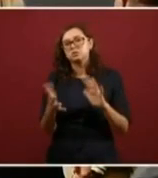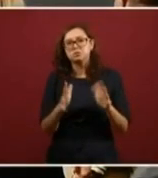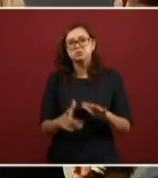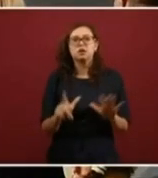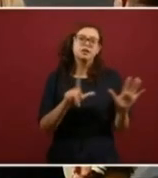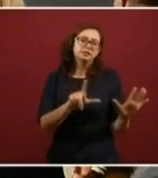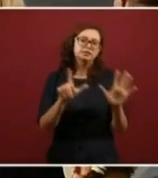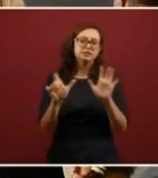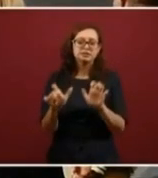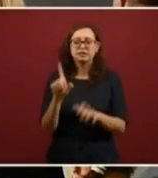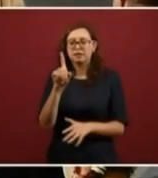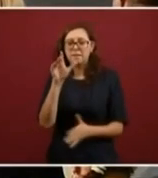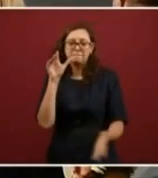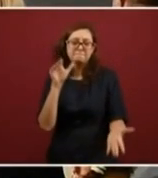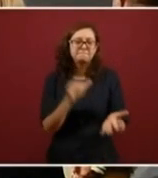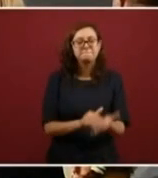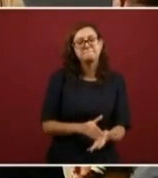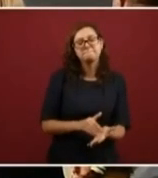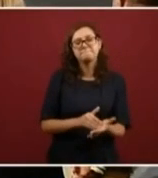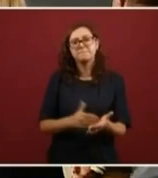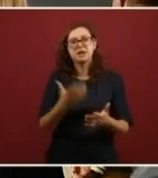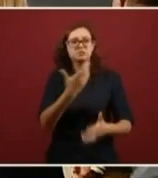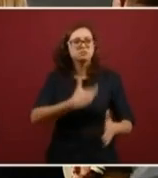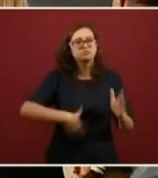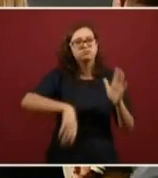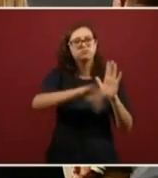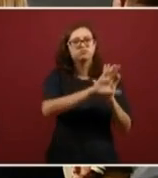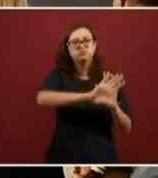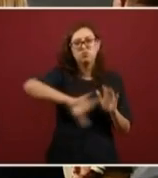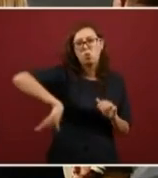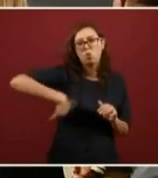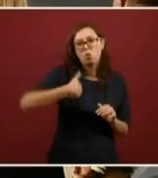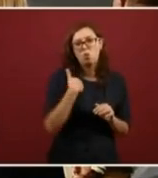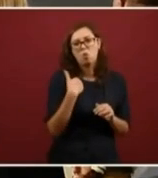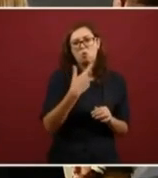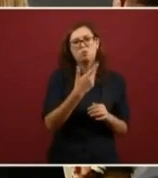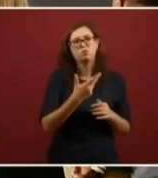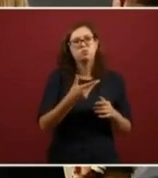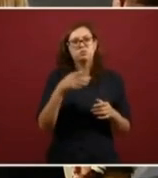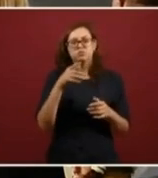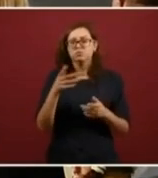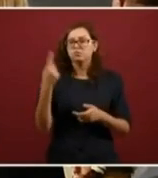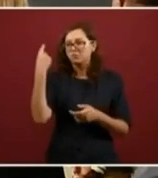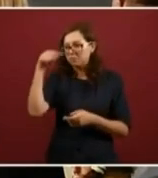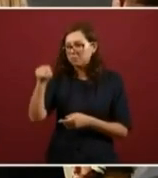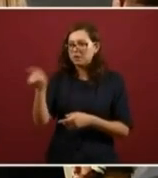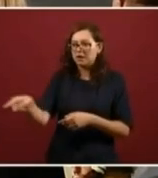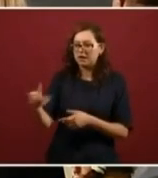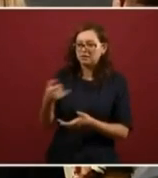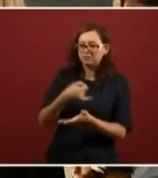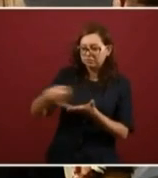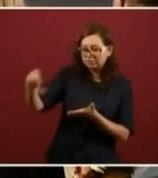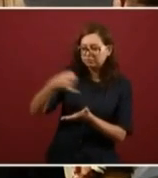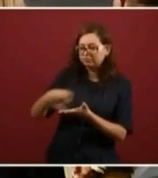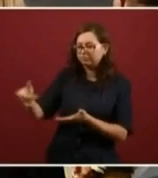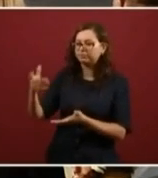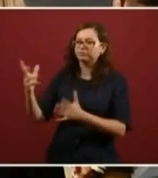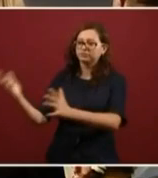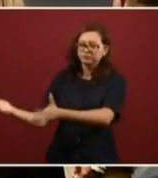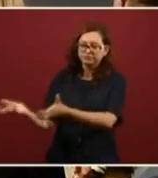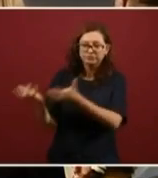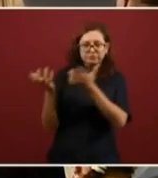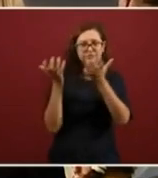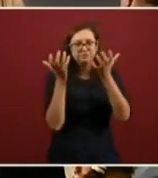700 y 1,000 bodegas en el país para poder recoger esa cosecha. Van a